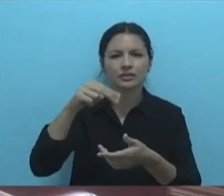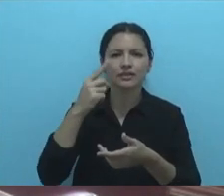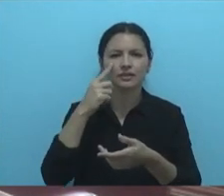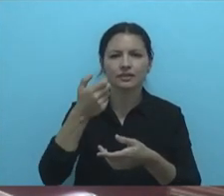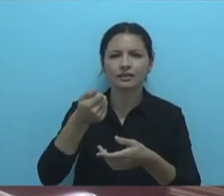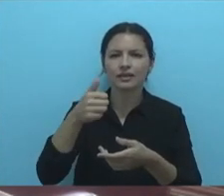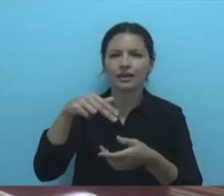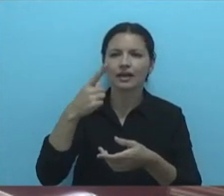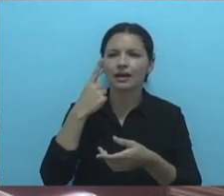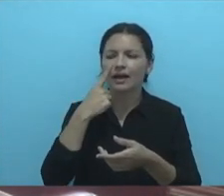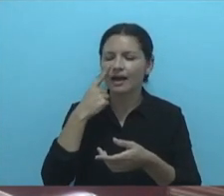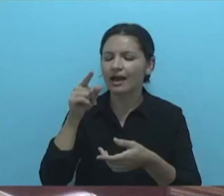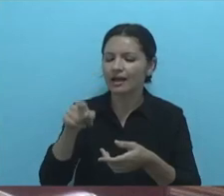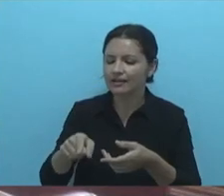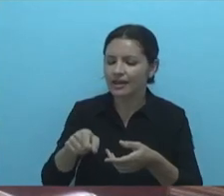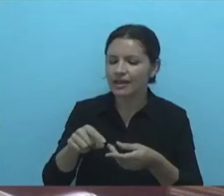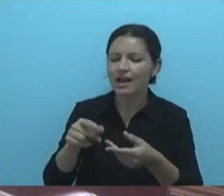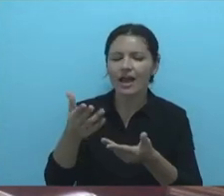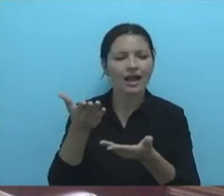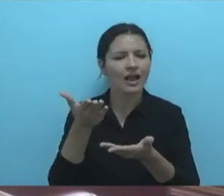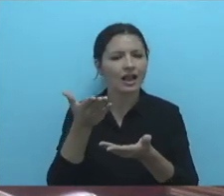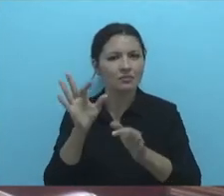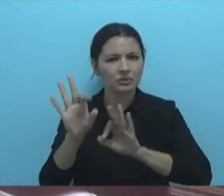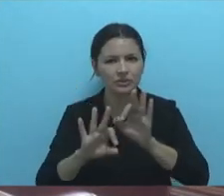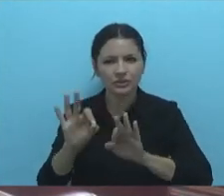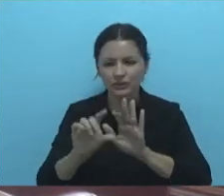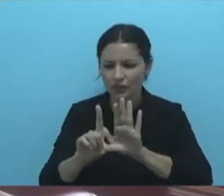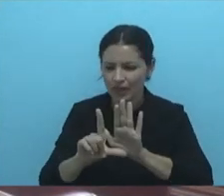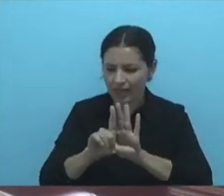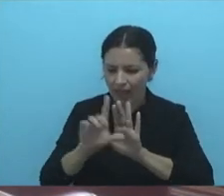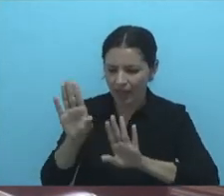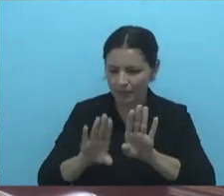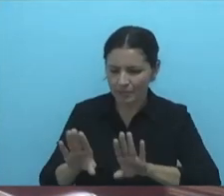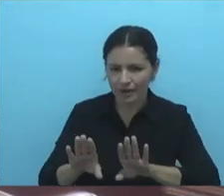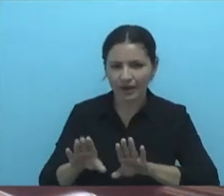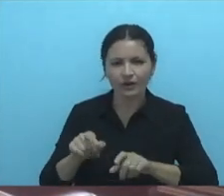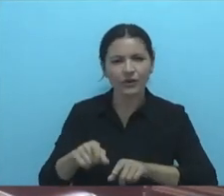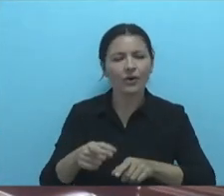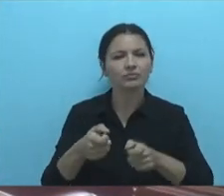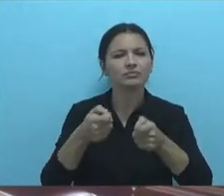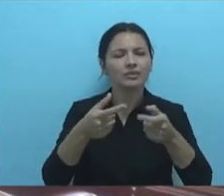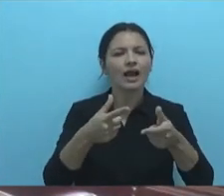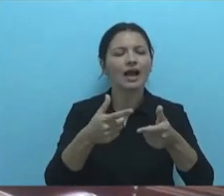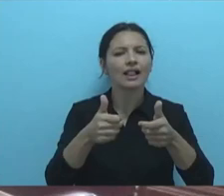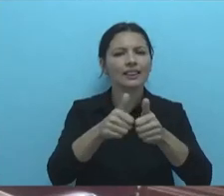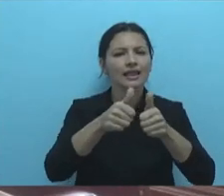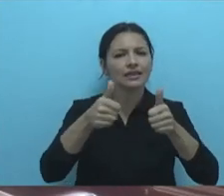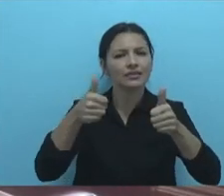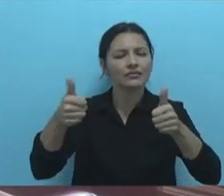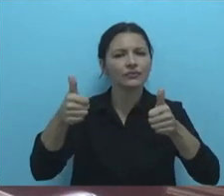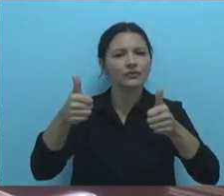darle el voto a través de una ley ellos hicieron un planteo ante el tribunal electoral